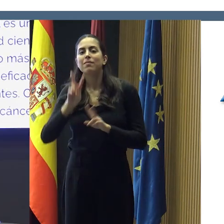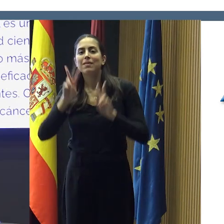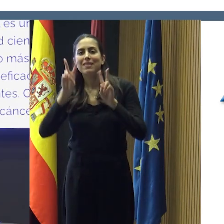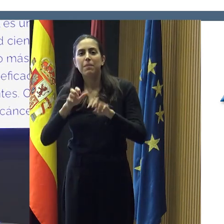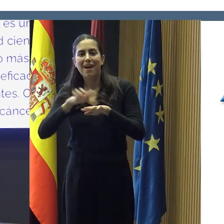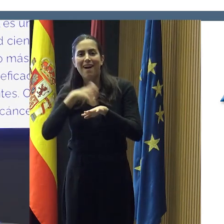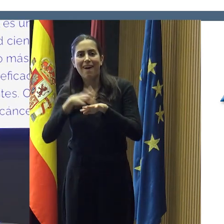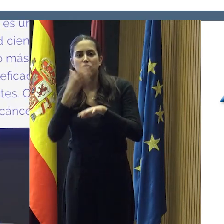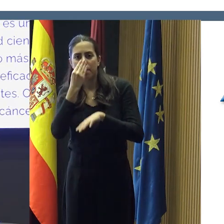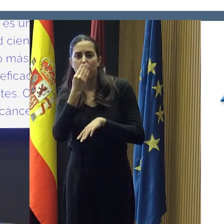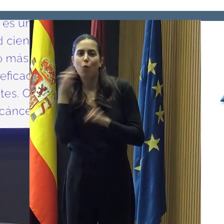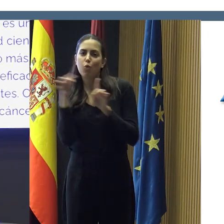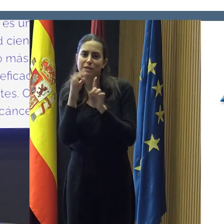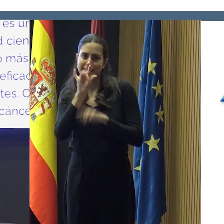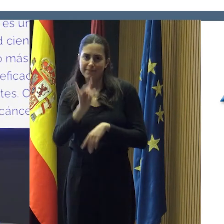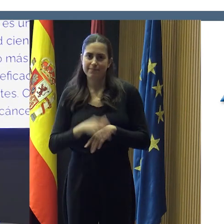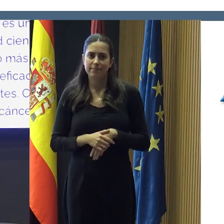usan en investigación. ¿Ético?